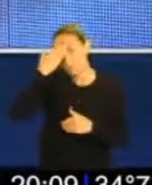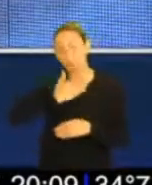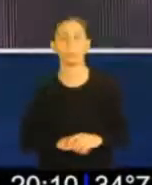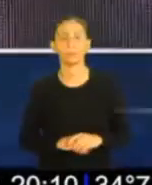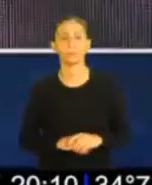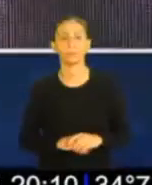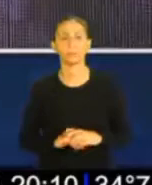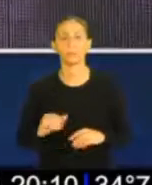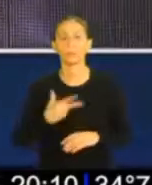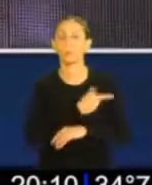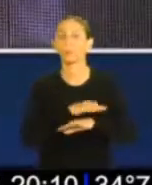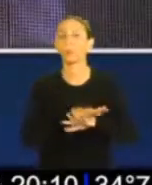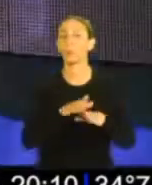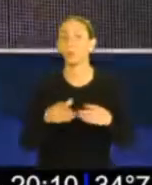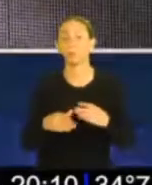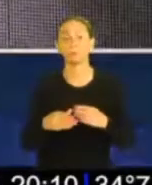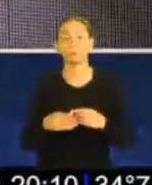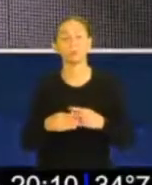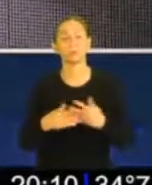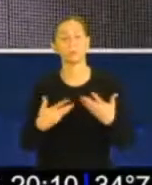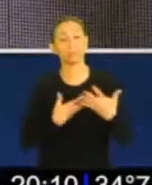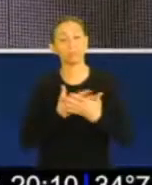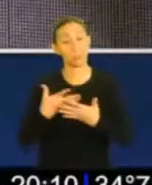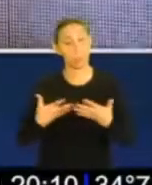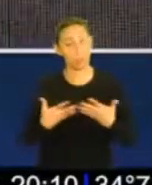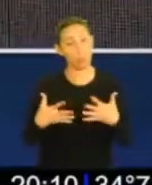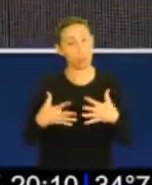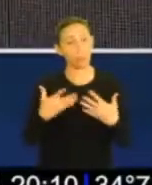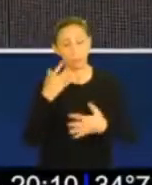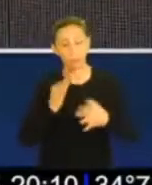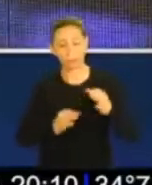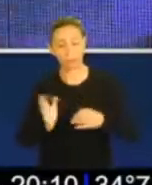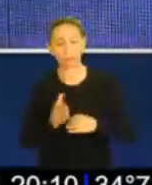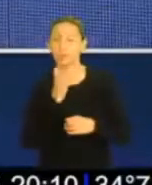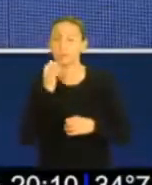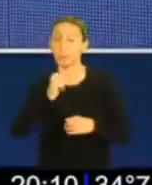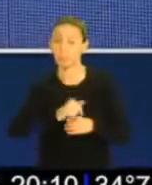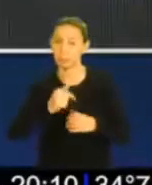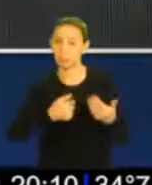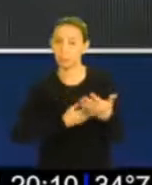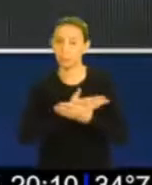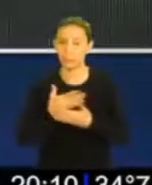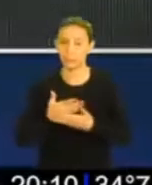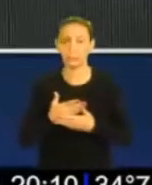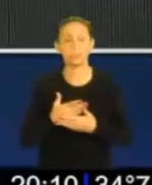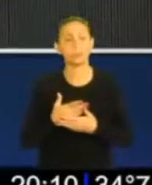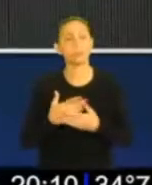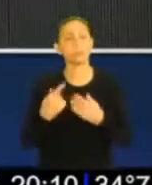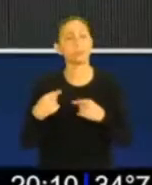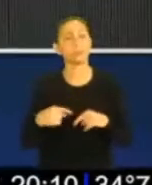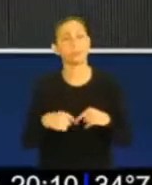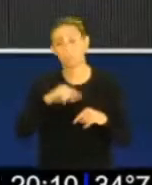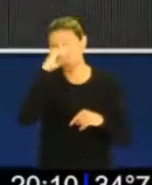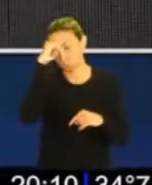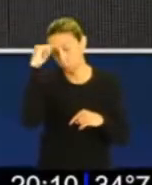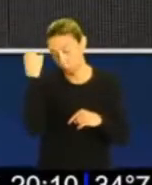más leves. Todas las vacunas, las combinaciones de vacunas que fueron perfectamente estudiadas, usted sabe que San Luis participó en un estudio multicéntrico a